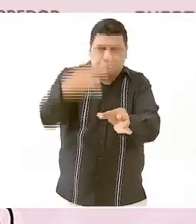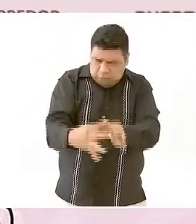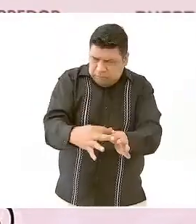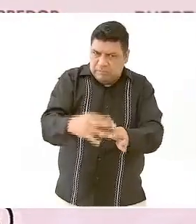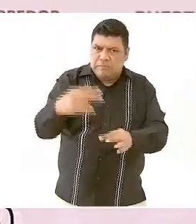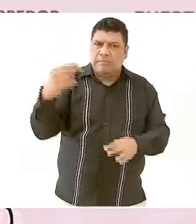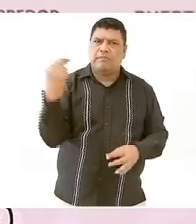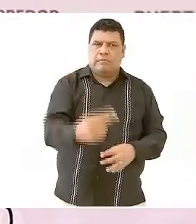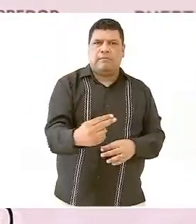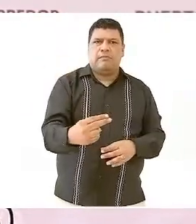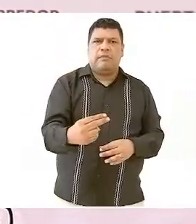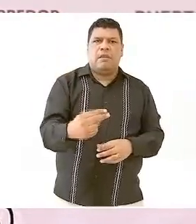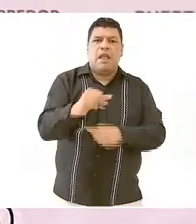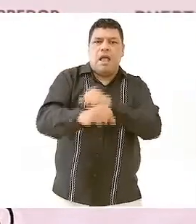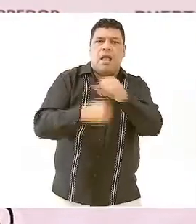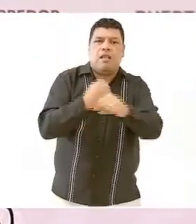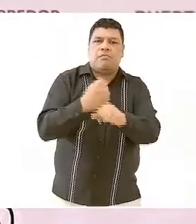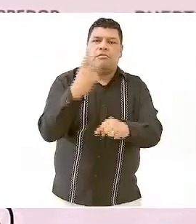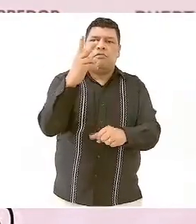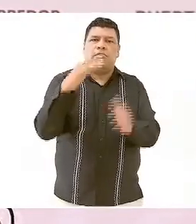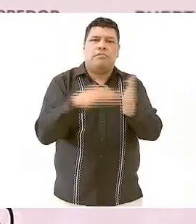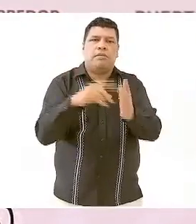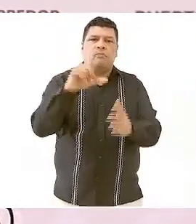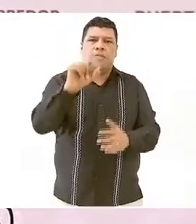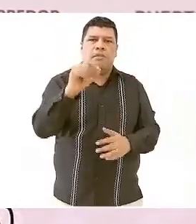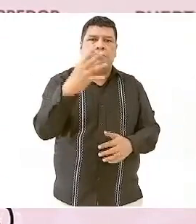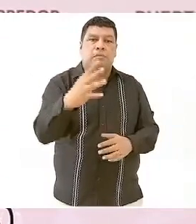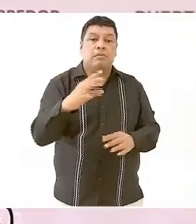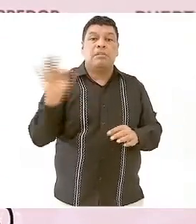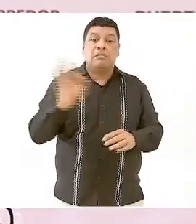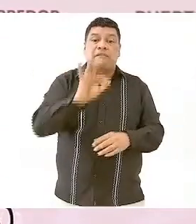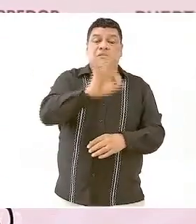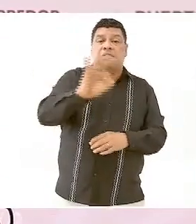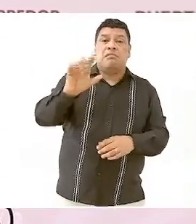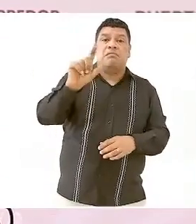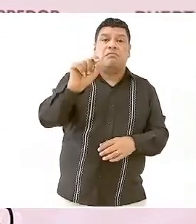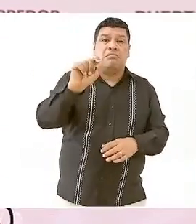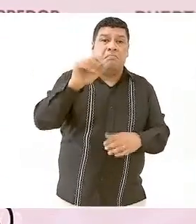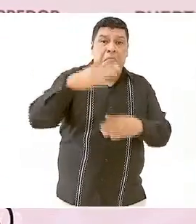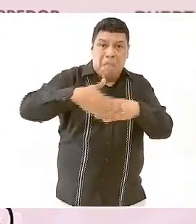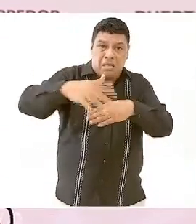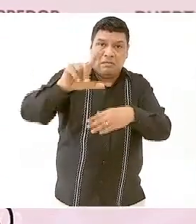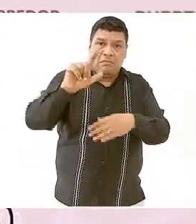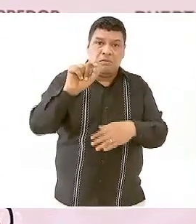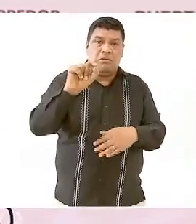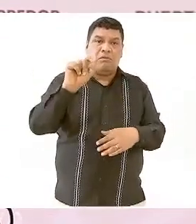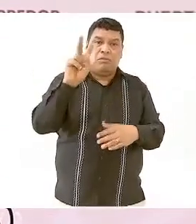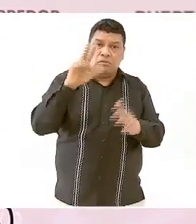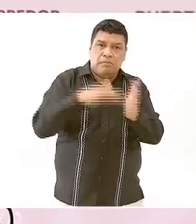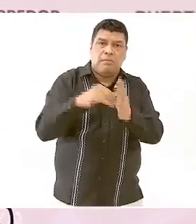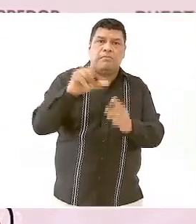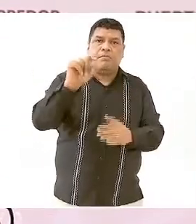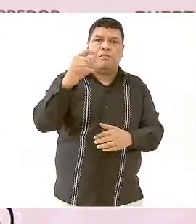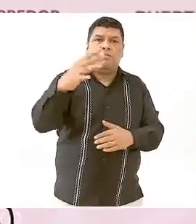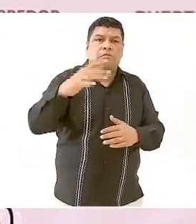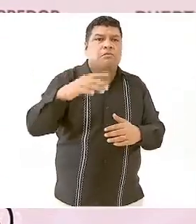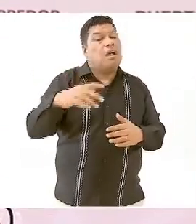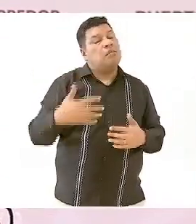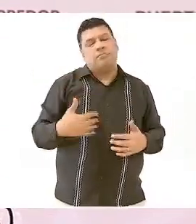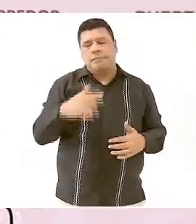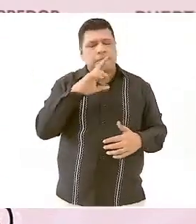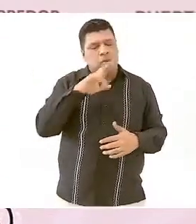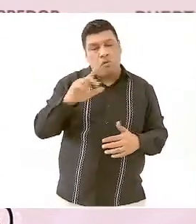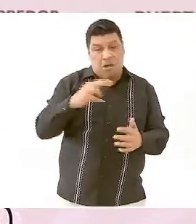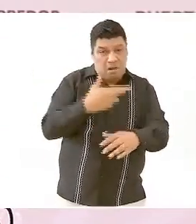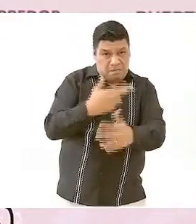24, nada. Cada vez que me dicen que vamos a terminar